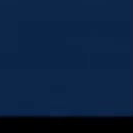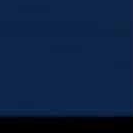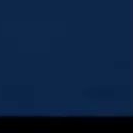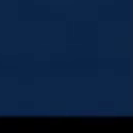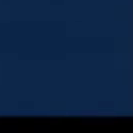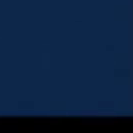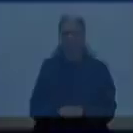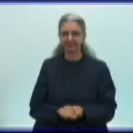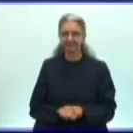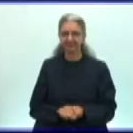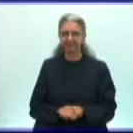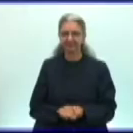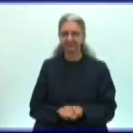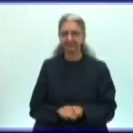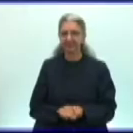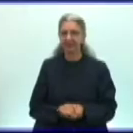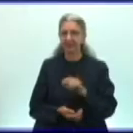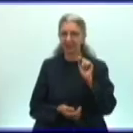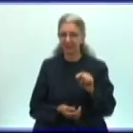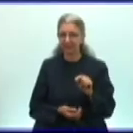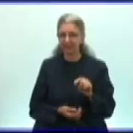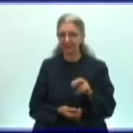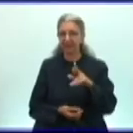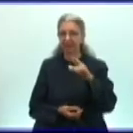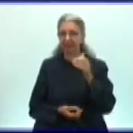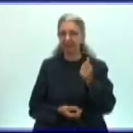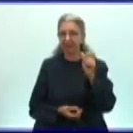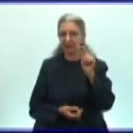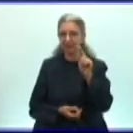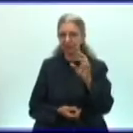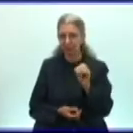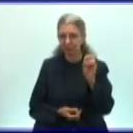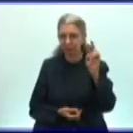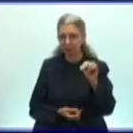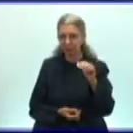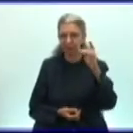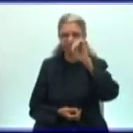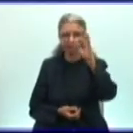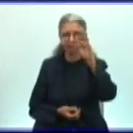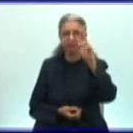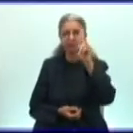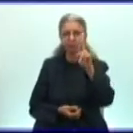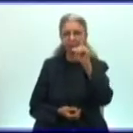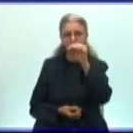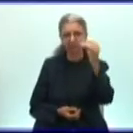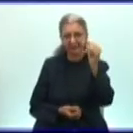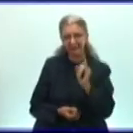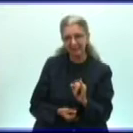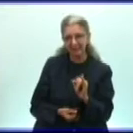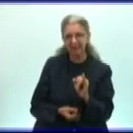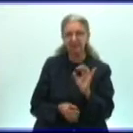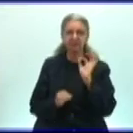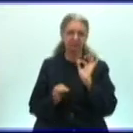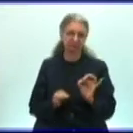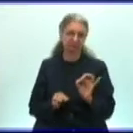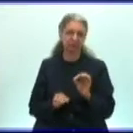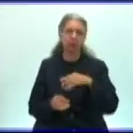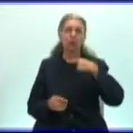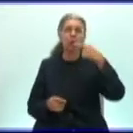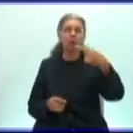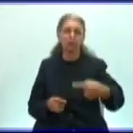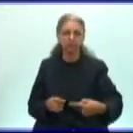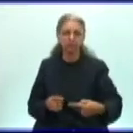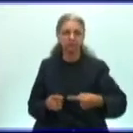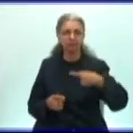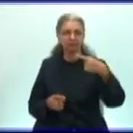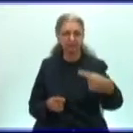Por lo tanto, la razón U sobre I permanece constante para este par de valor, o sea, tensión